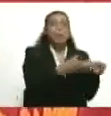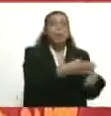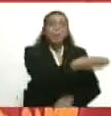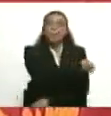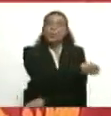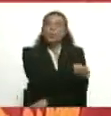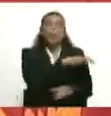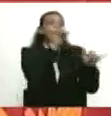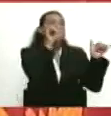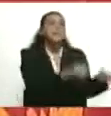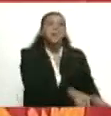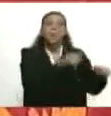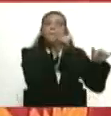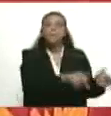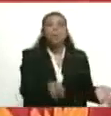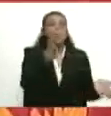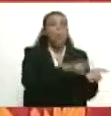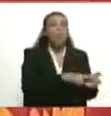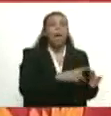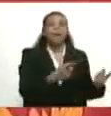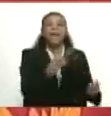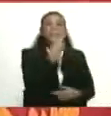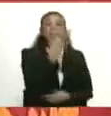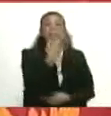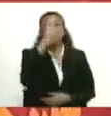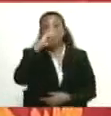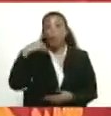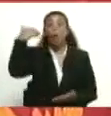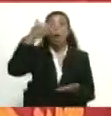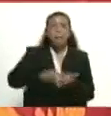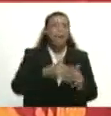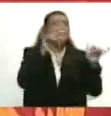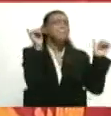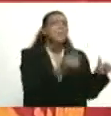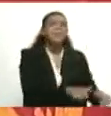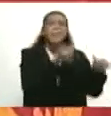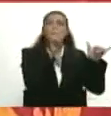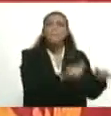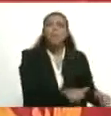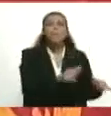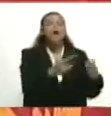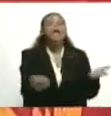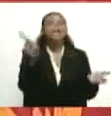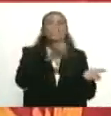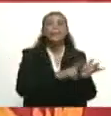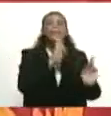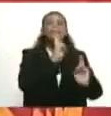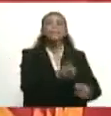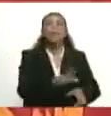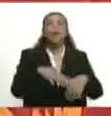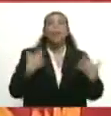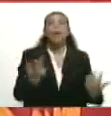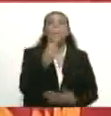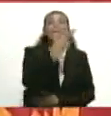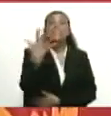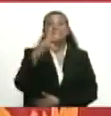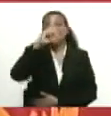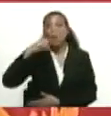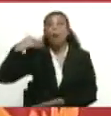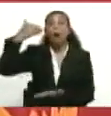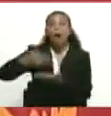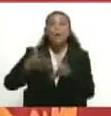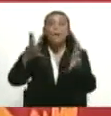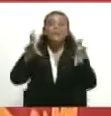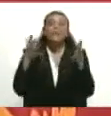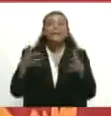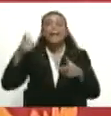mismos. Son los mismos, se repiten los nombres de hace 25 años para acá. Pero también se repite el resultado. 25 años de